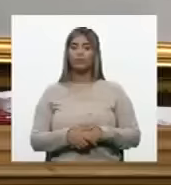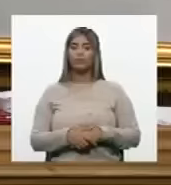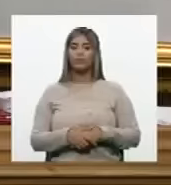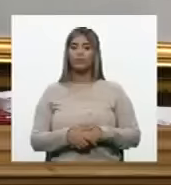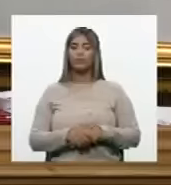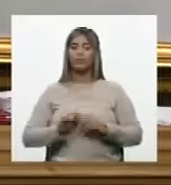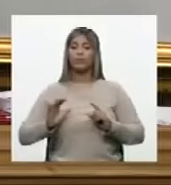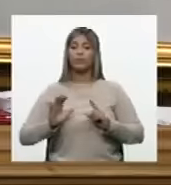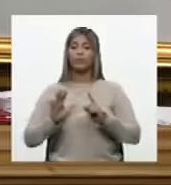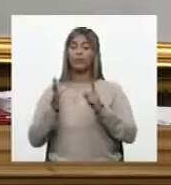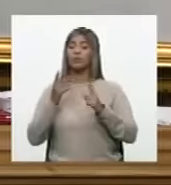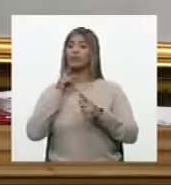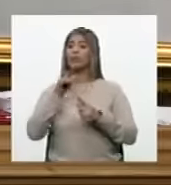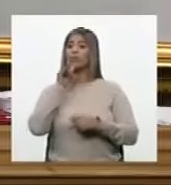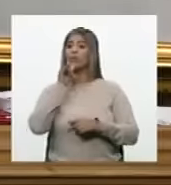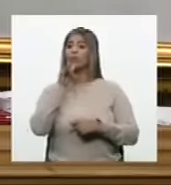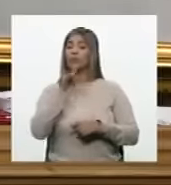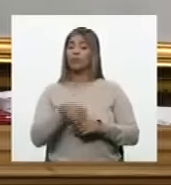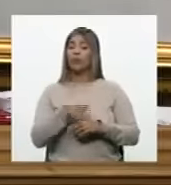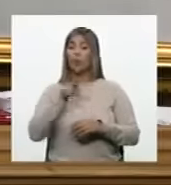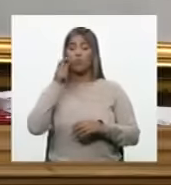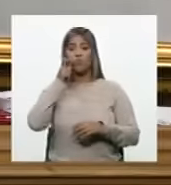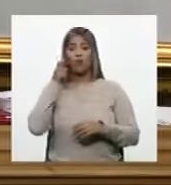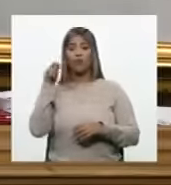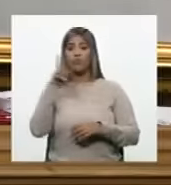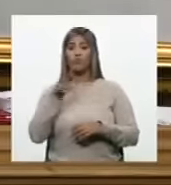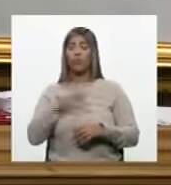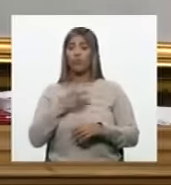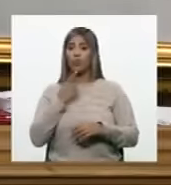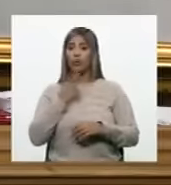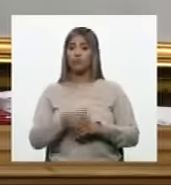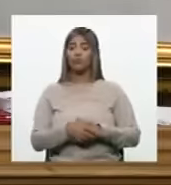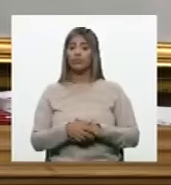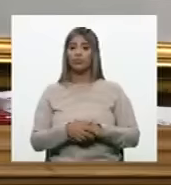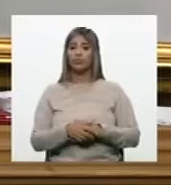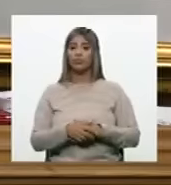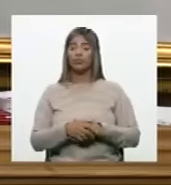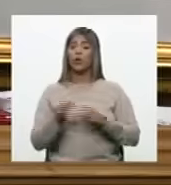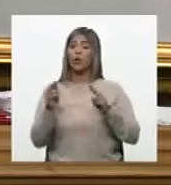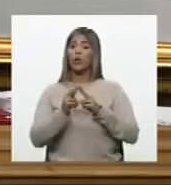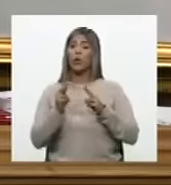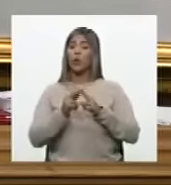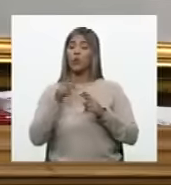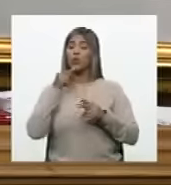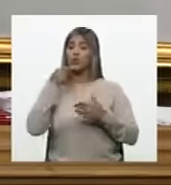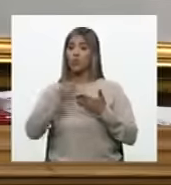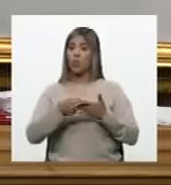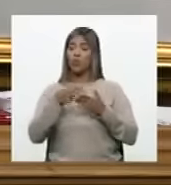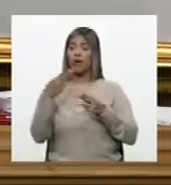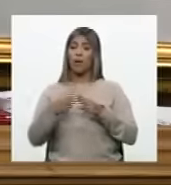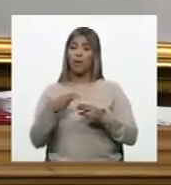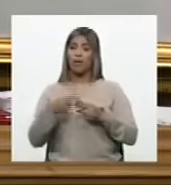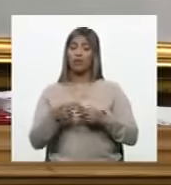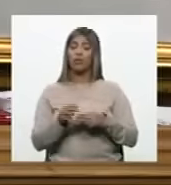Y séptimo, publicar este informe para que el pueblo venezolano y la comunidad internacional conozca de nombre y apellido los responsables del robo